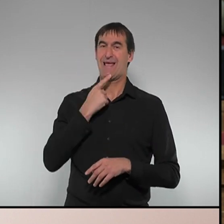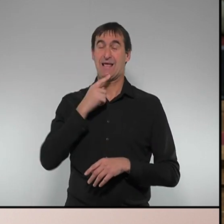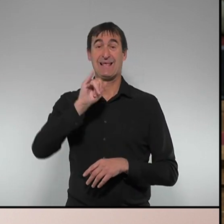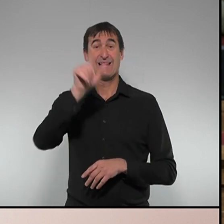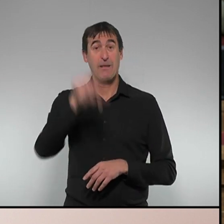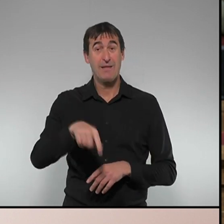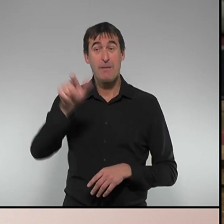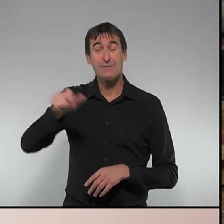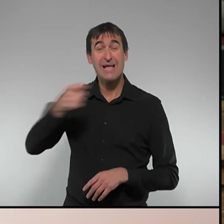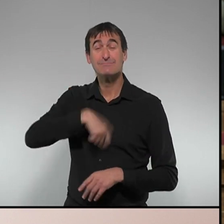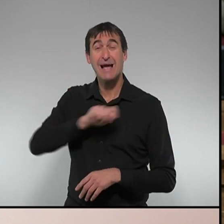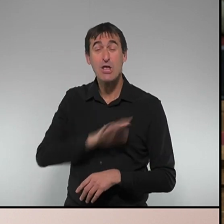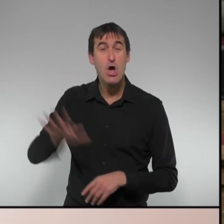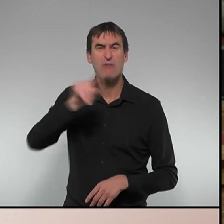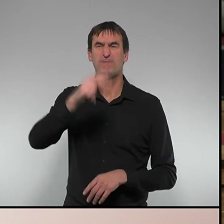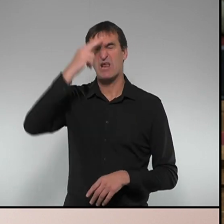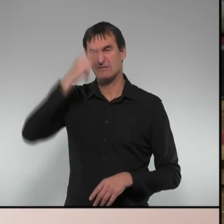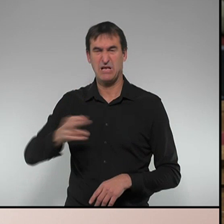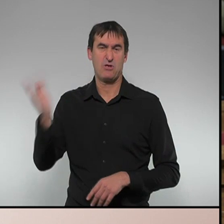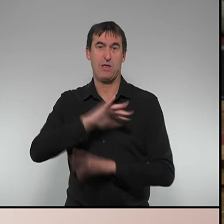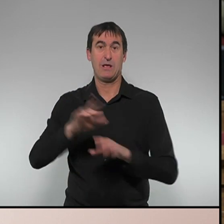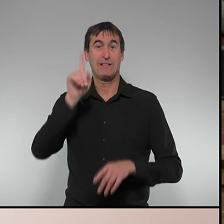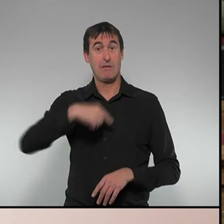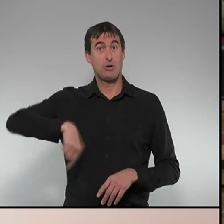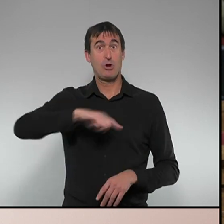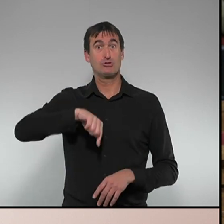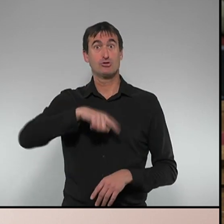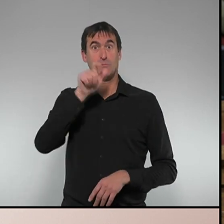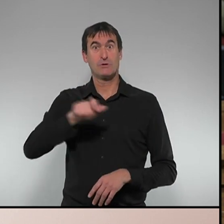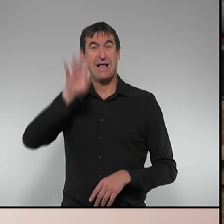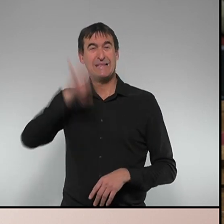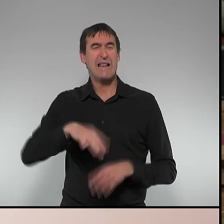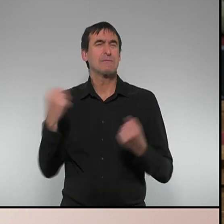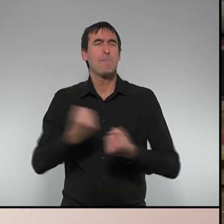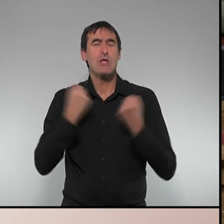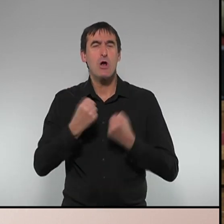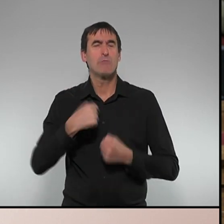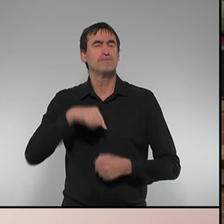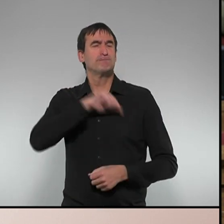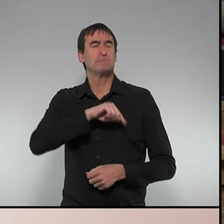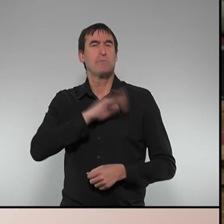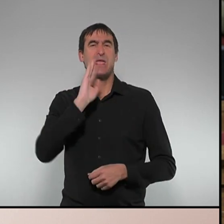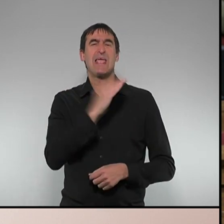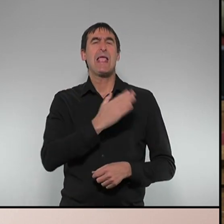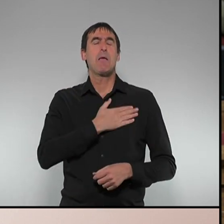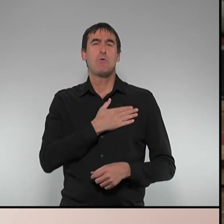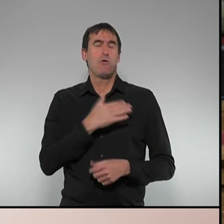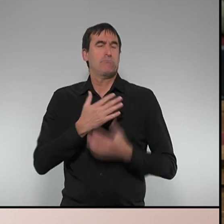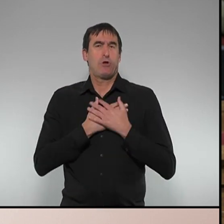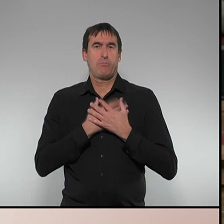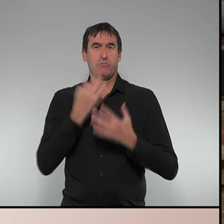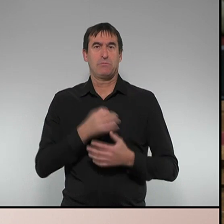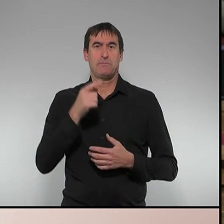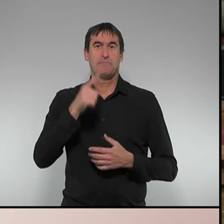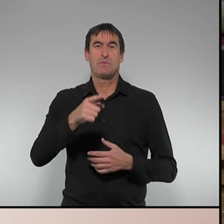españoles, incluidos millones de catalanes, que sentimos ese himno como propio. Ni épica ni valentía. Bochorno absoluto.